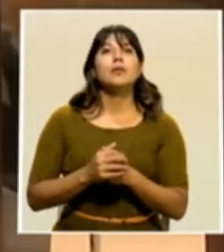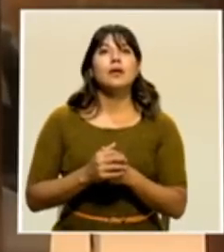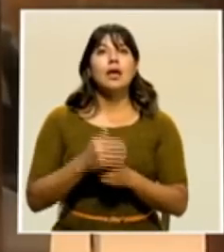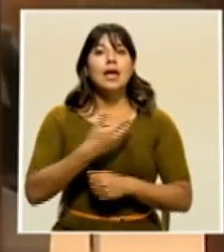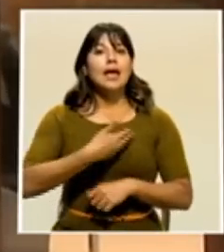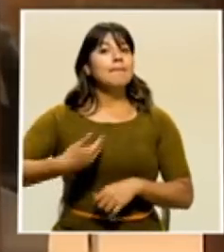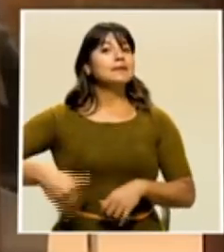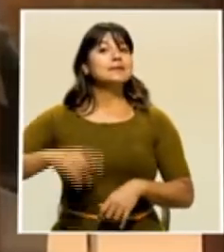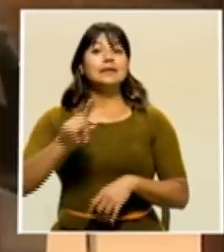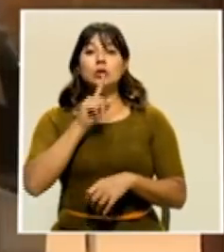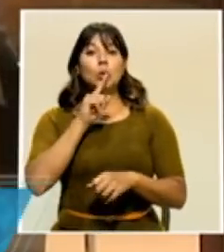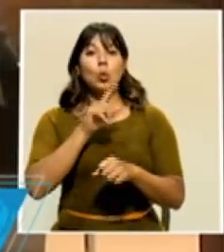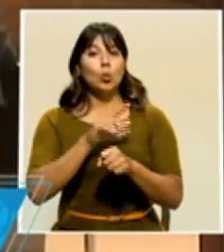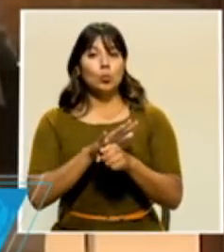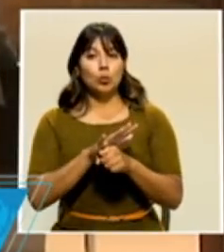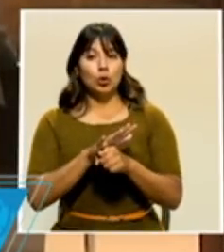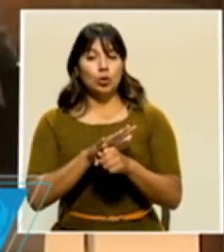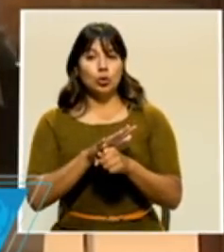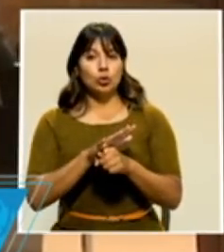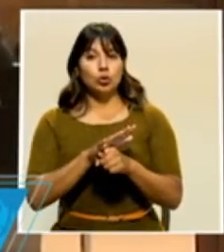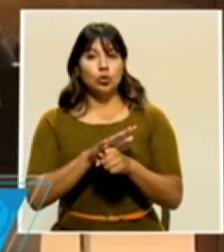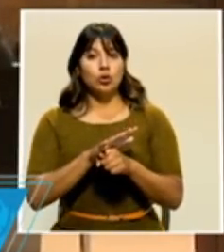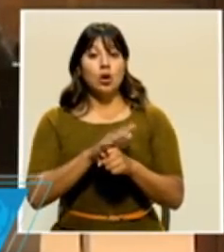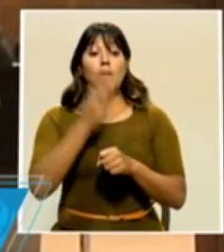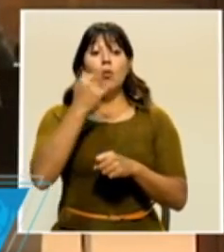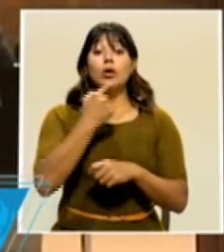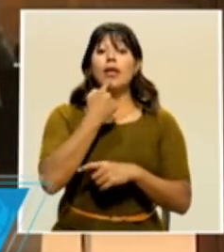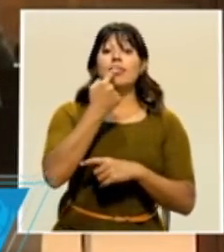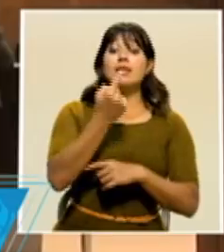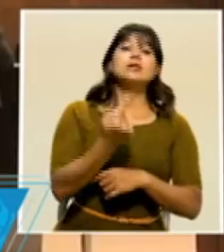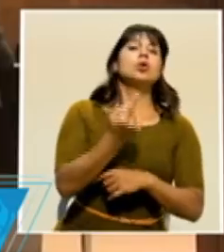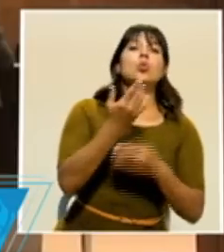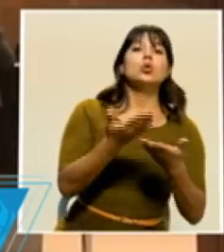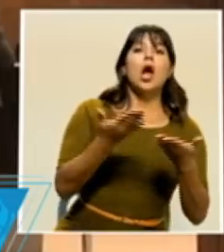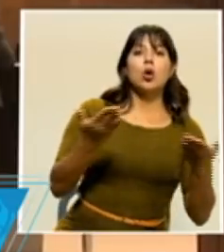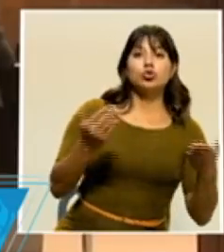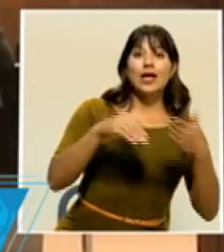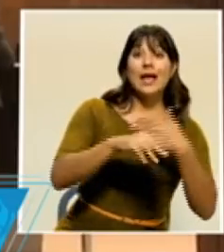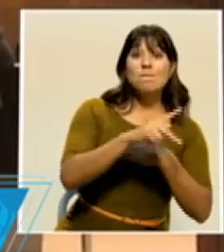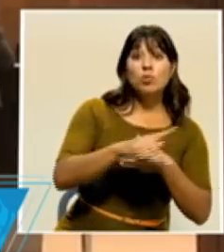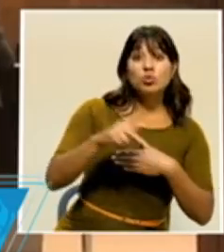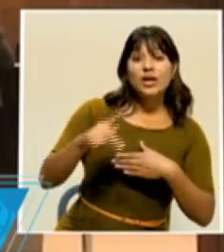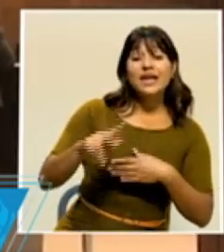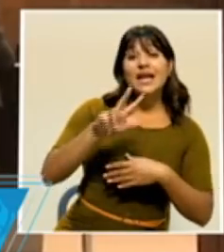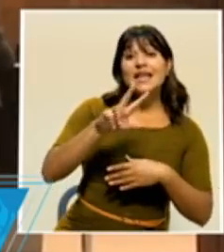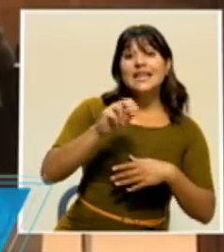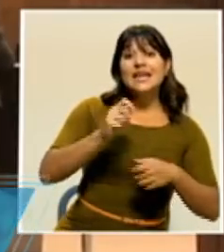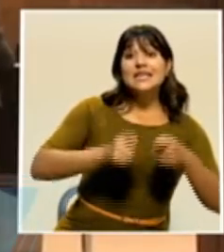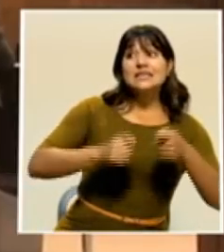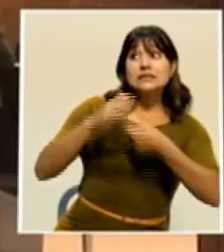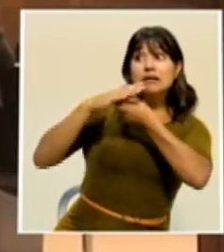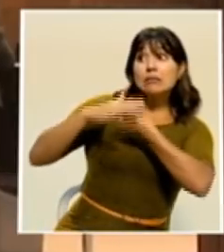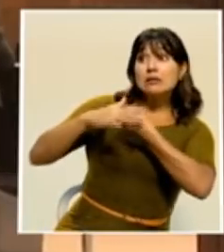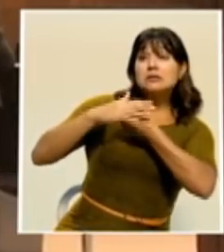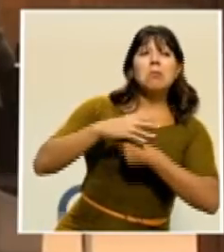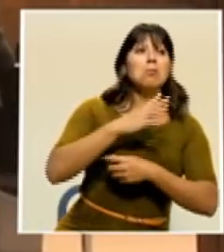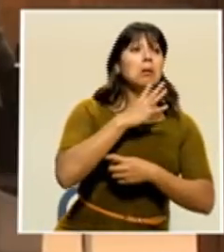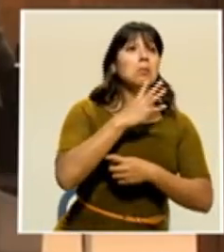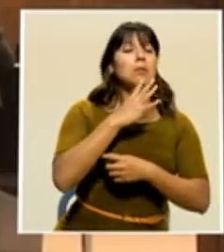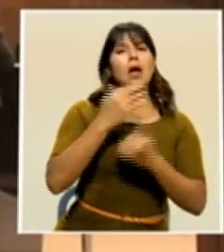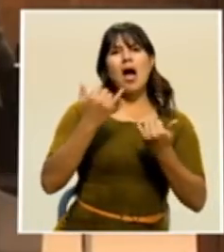no lo cumplió. Dice una cosa en Punta Arenas el 30 de septiembre, bajo presión, y aquí viene y la